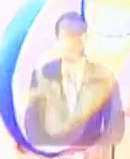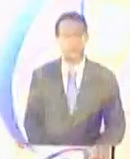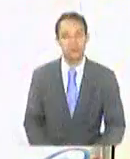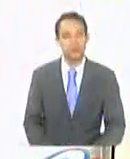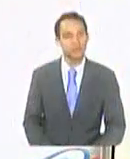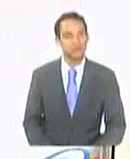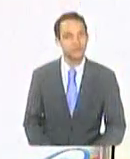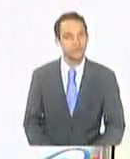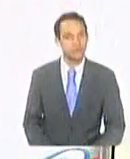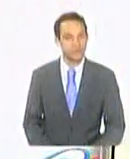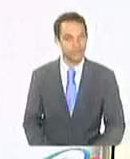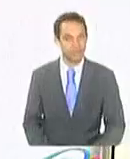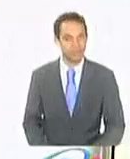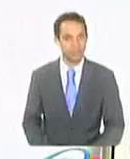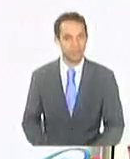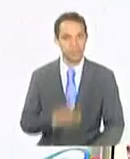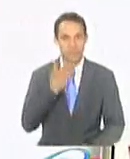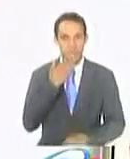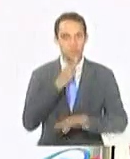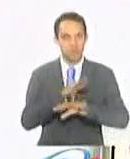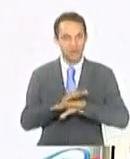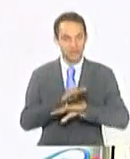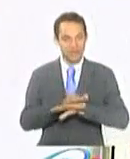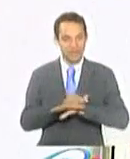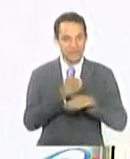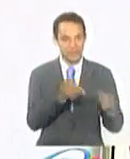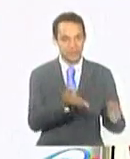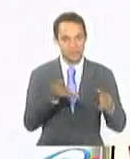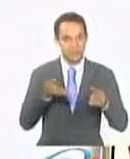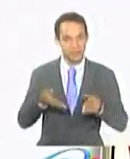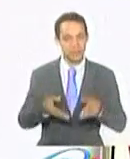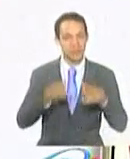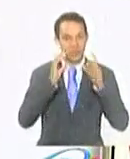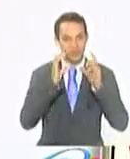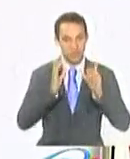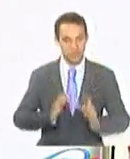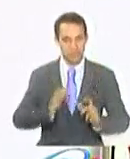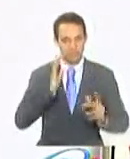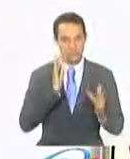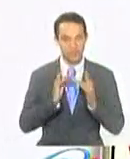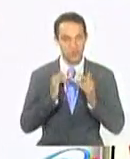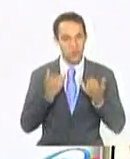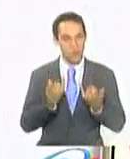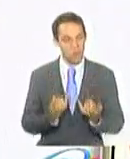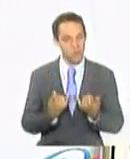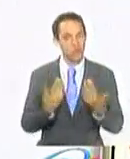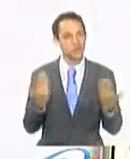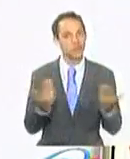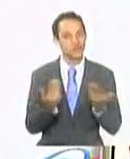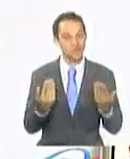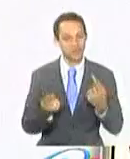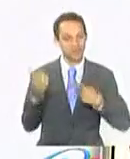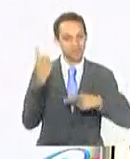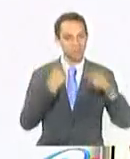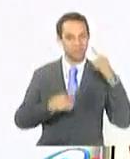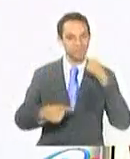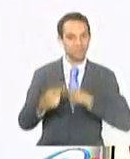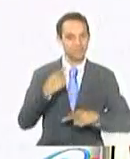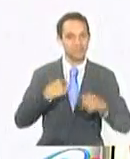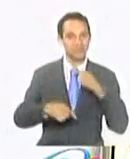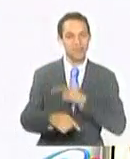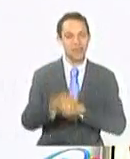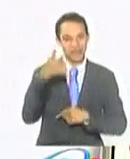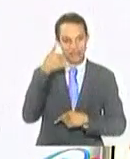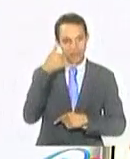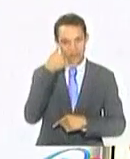vida Bienvenidos a nuestro programa conexión vital hoy tenemos con contacto directo con ustedes por medio de nuestra línea